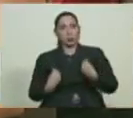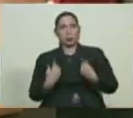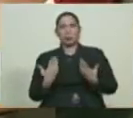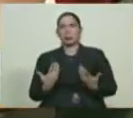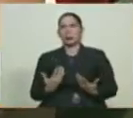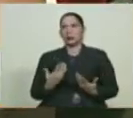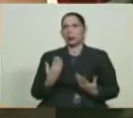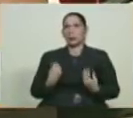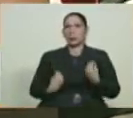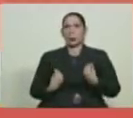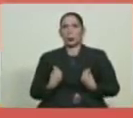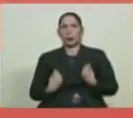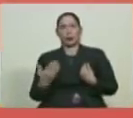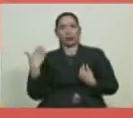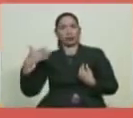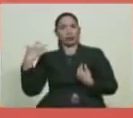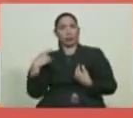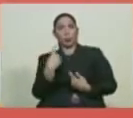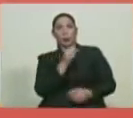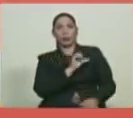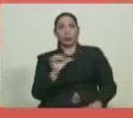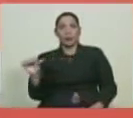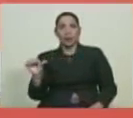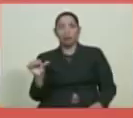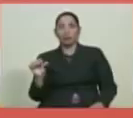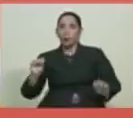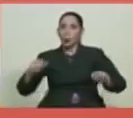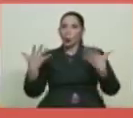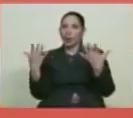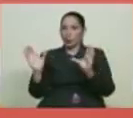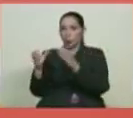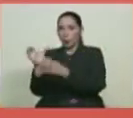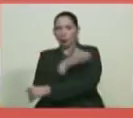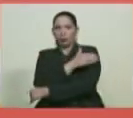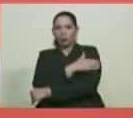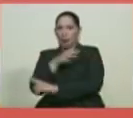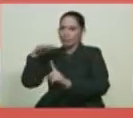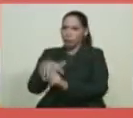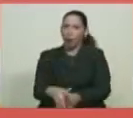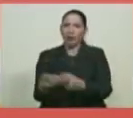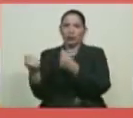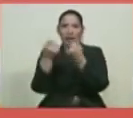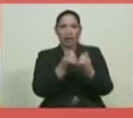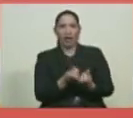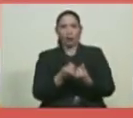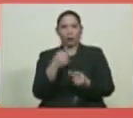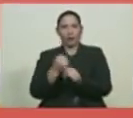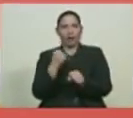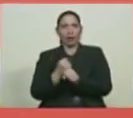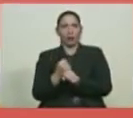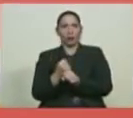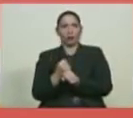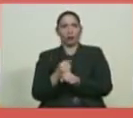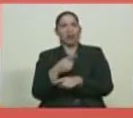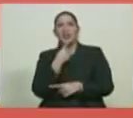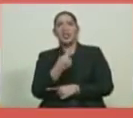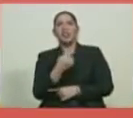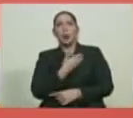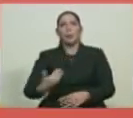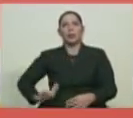de hace una semana porque habían logrado, las oligarquías habían logrado aniquilar el salario de los trabajadores y de las trabajadoras? ¿Qué hizo el presidente Maduro? Lo